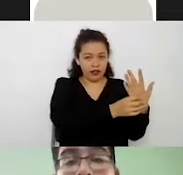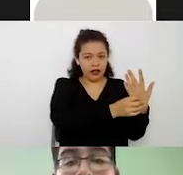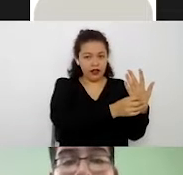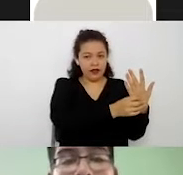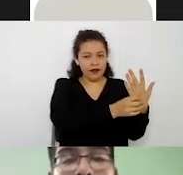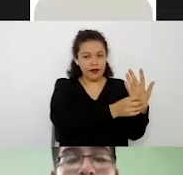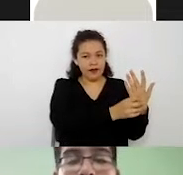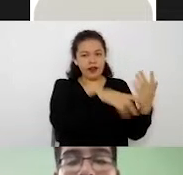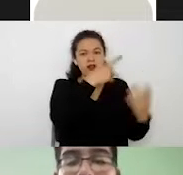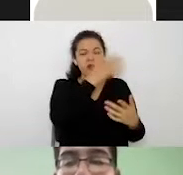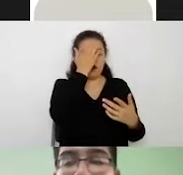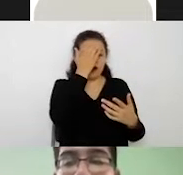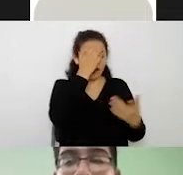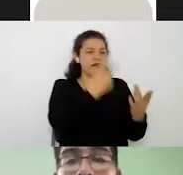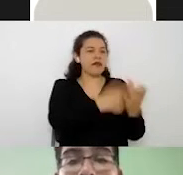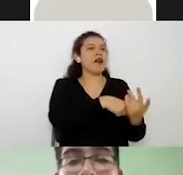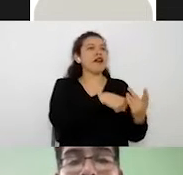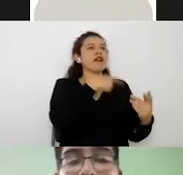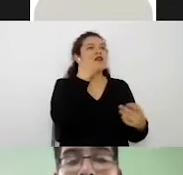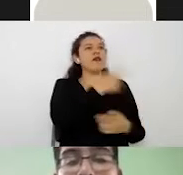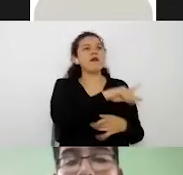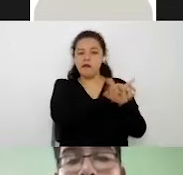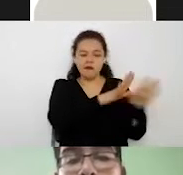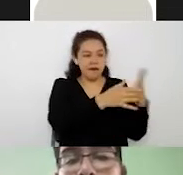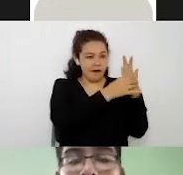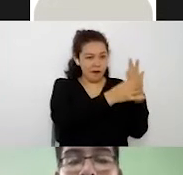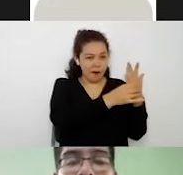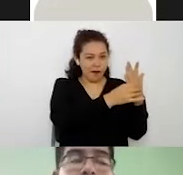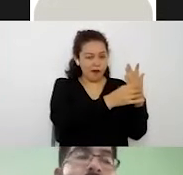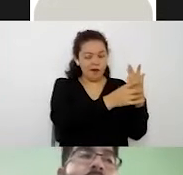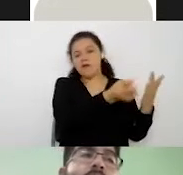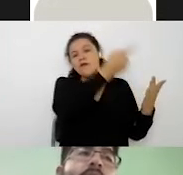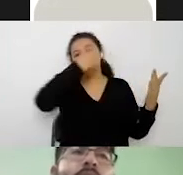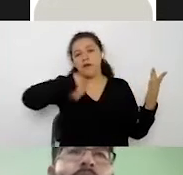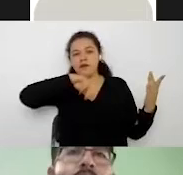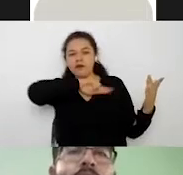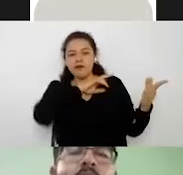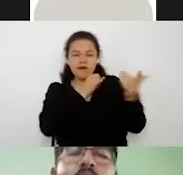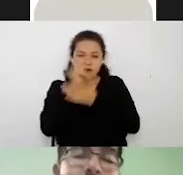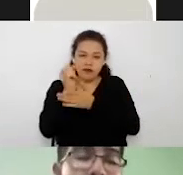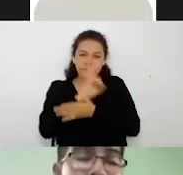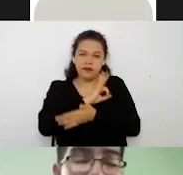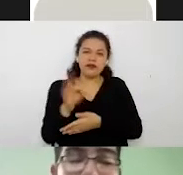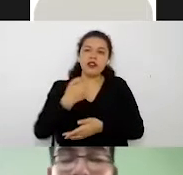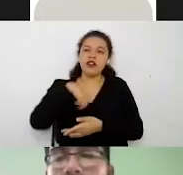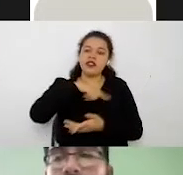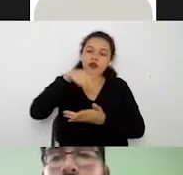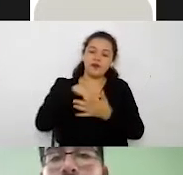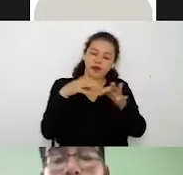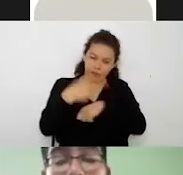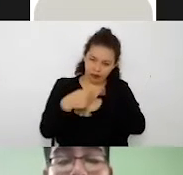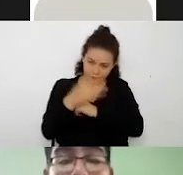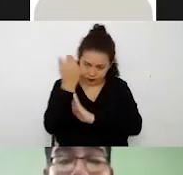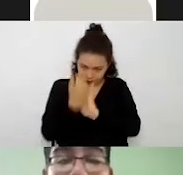tiene conocimiento, tiene la información, podemos nosotros determinar nuestras zonas de menor riesgo,